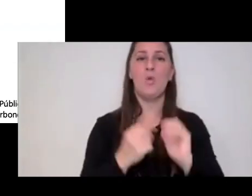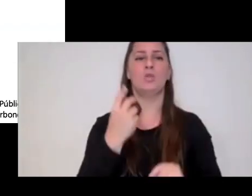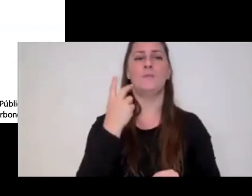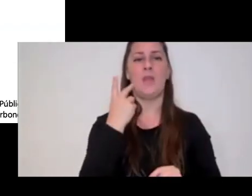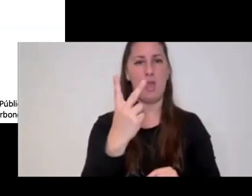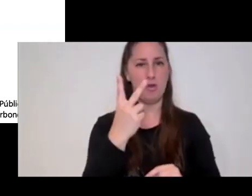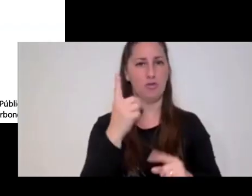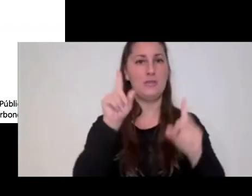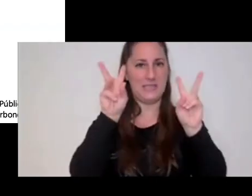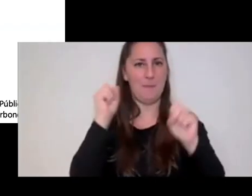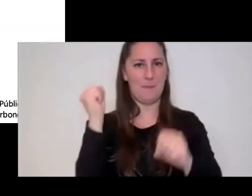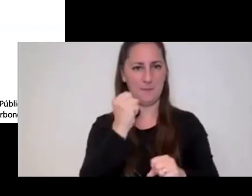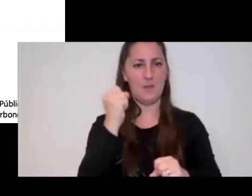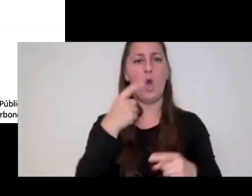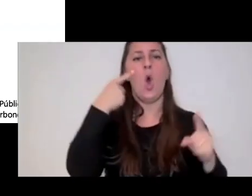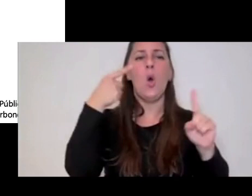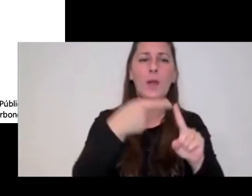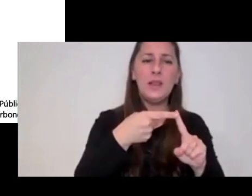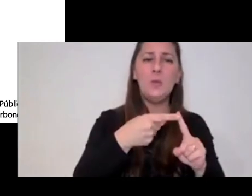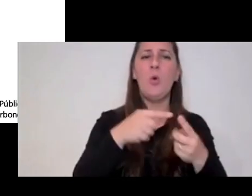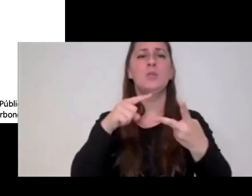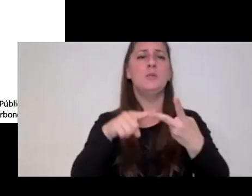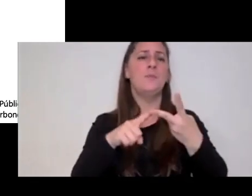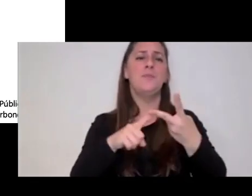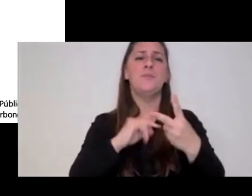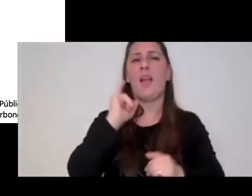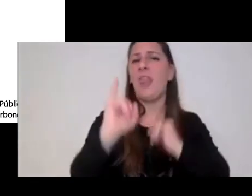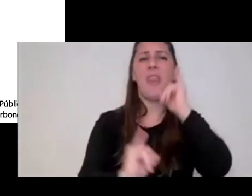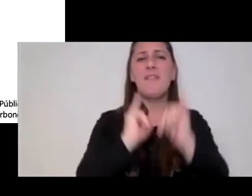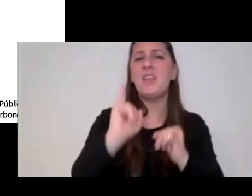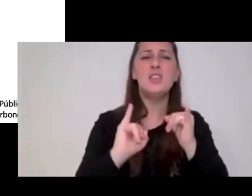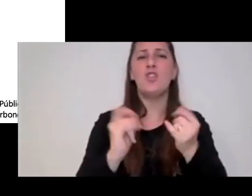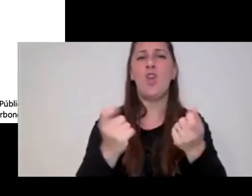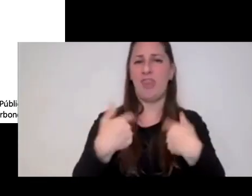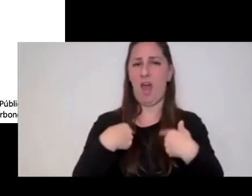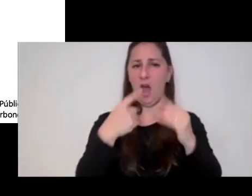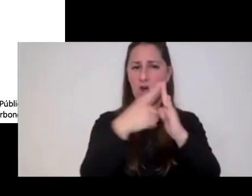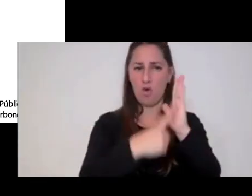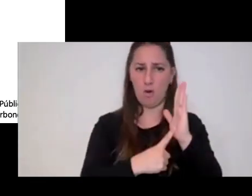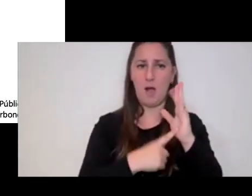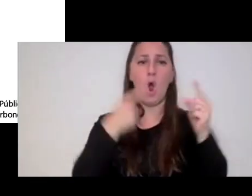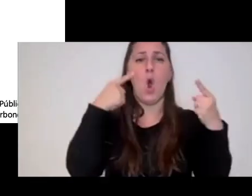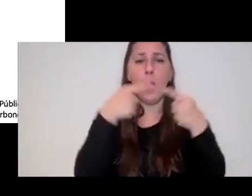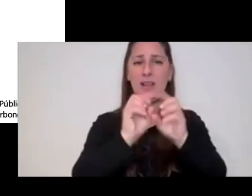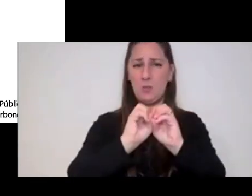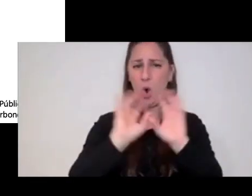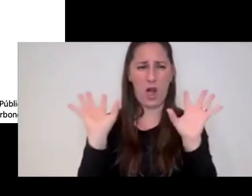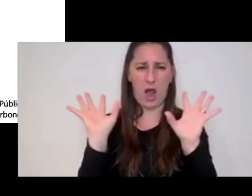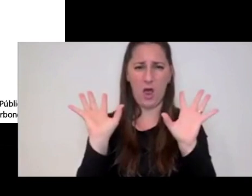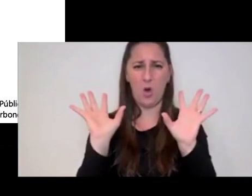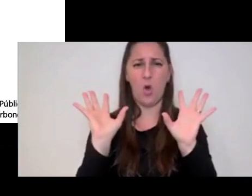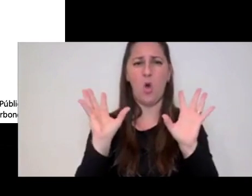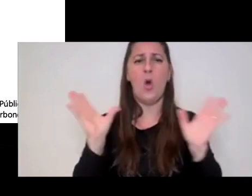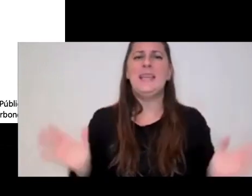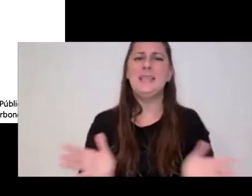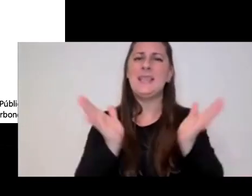primera es el objetivo y luego son las definiciones que nos va a dar la norma. Los objetivos están claros. Busca incentivar la construcción y